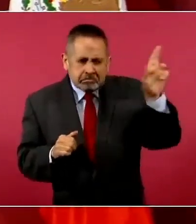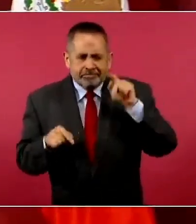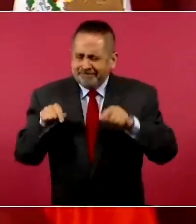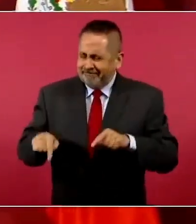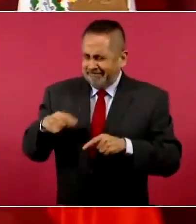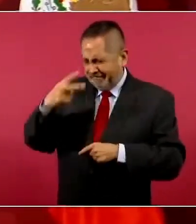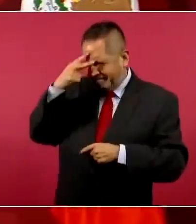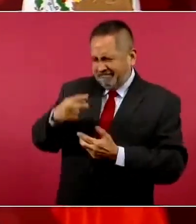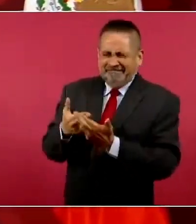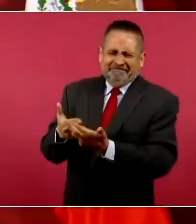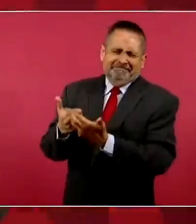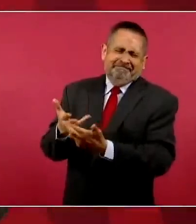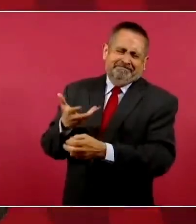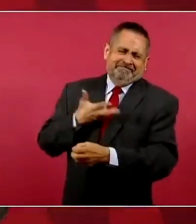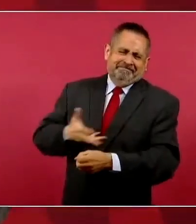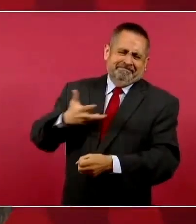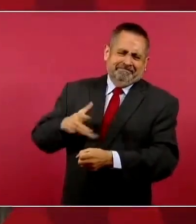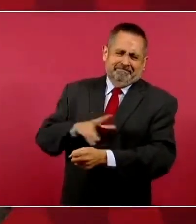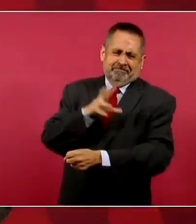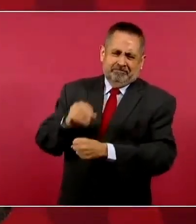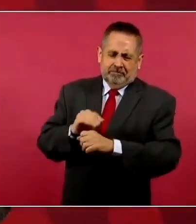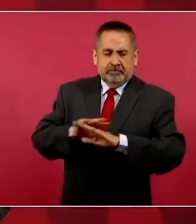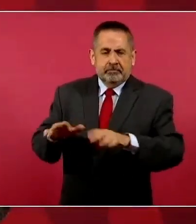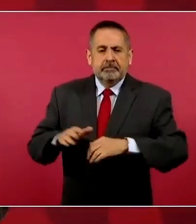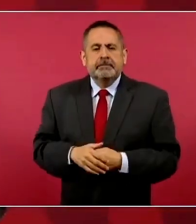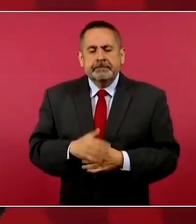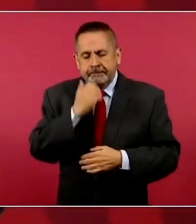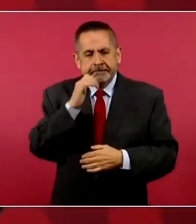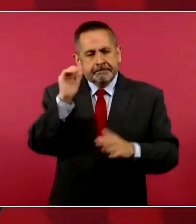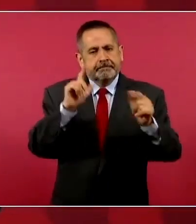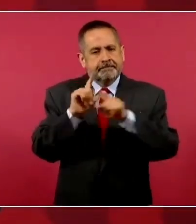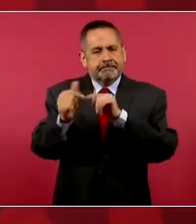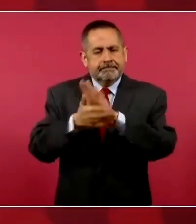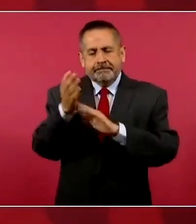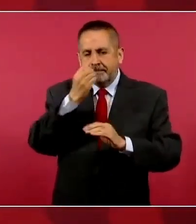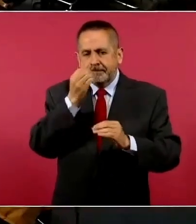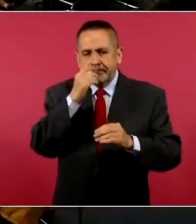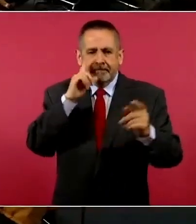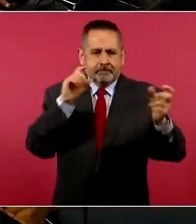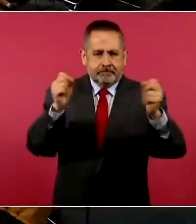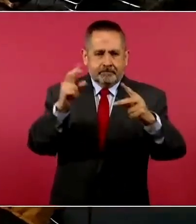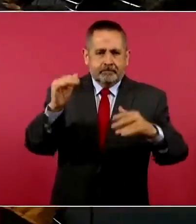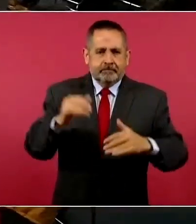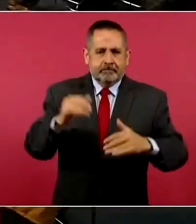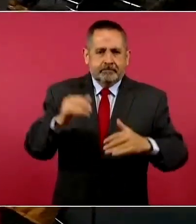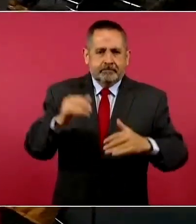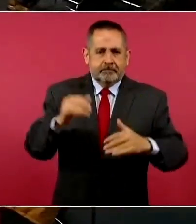Bueno, vámonos a desayunar. Bueno, mañana.